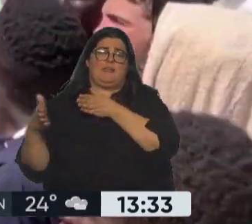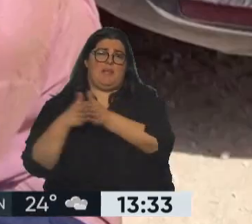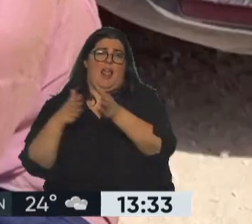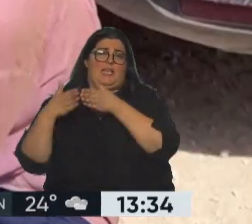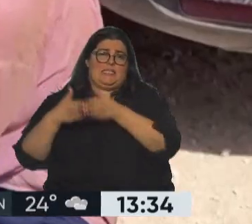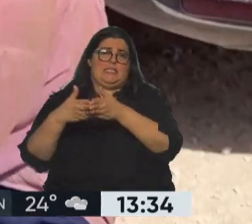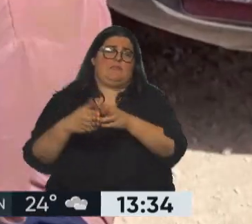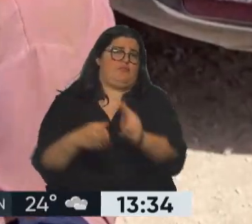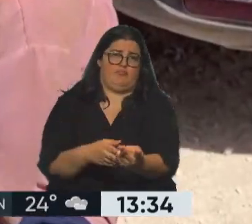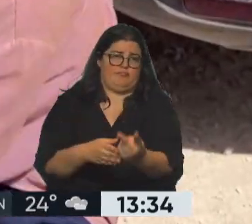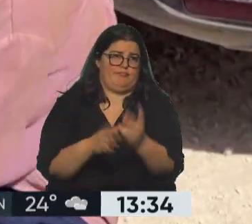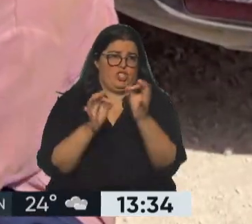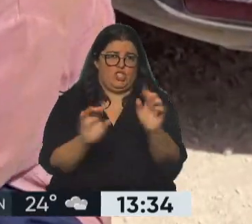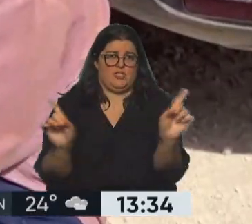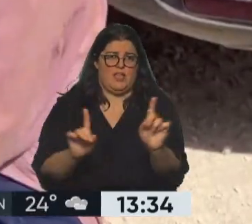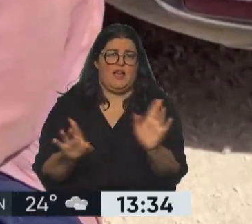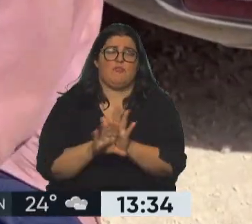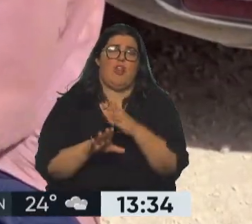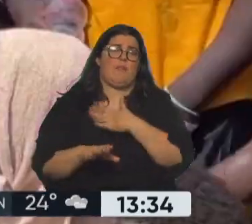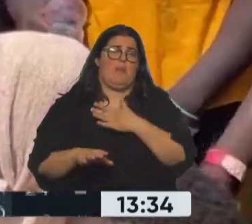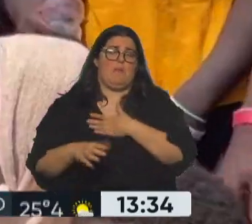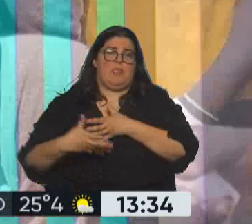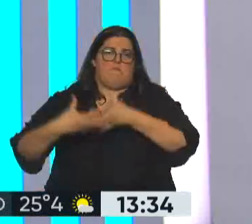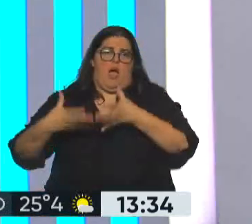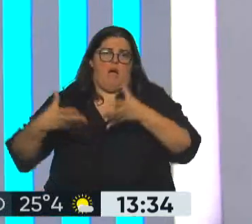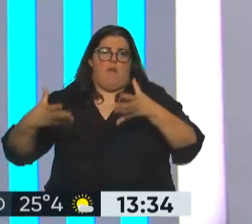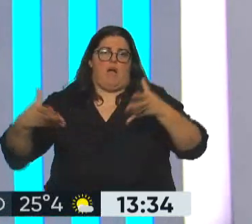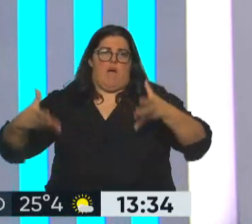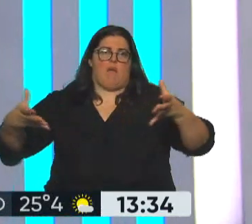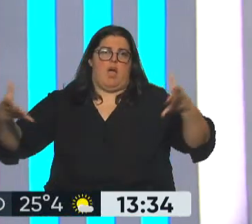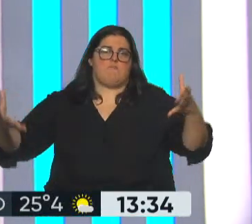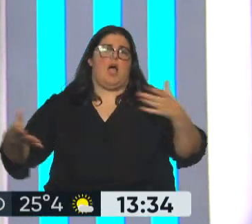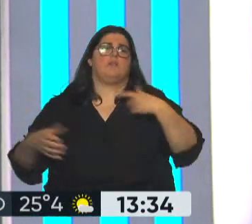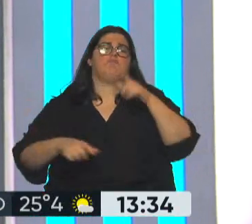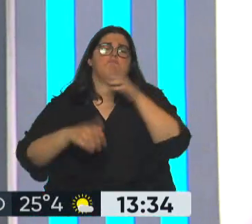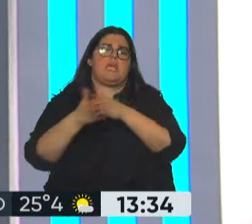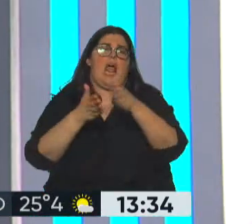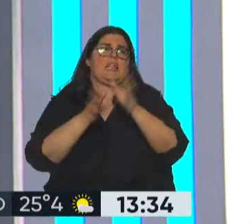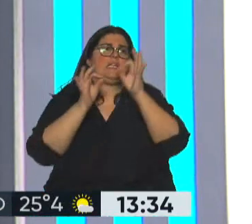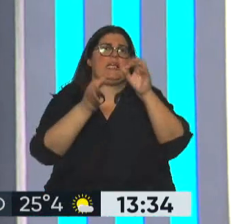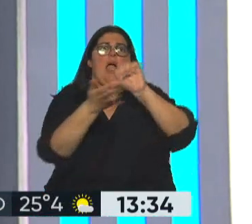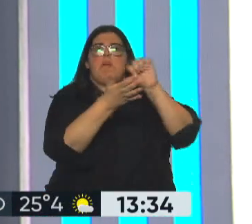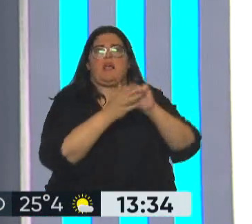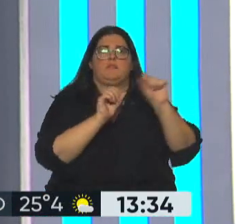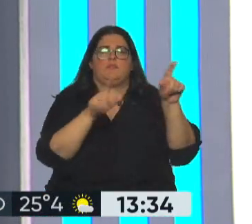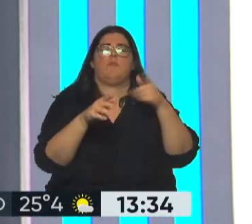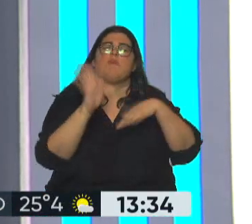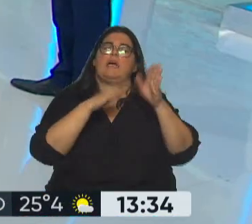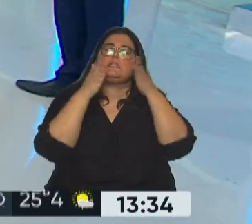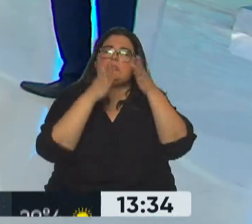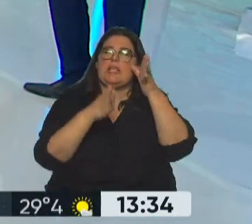realidad, pero lamentablemente cada vez son más los migrantes que a diario llegan a las diferentes naciones. Si te parece, nos concentramos básicamente en